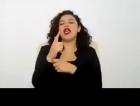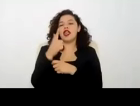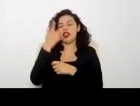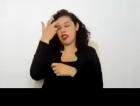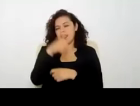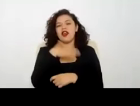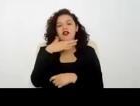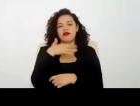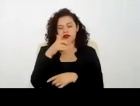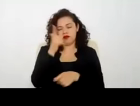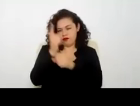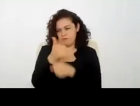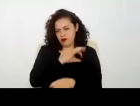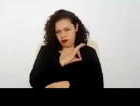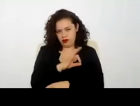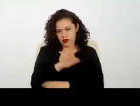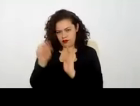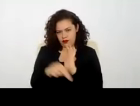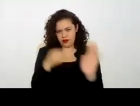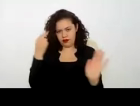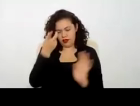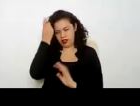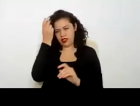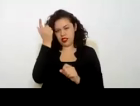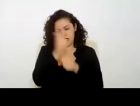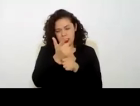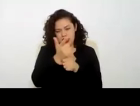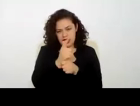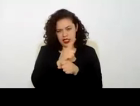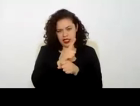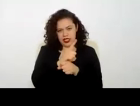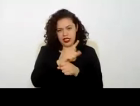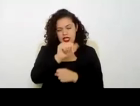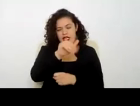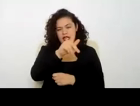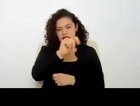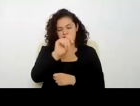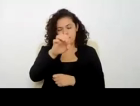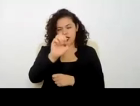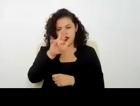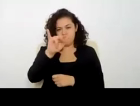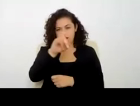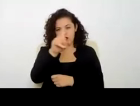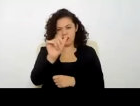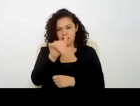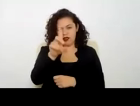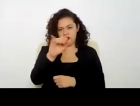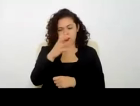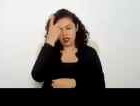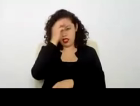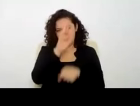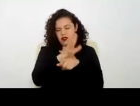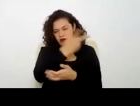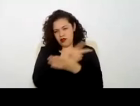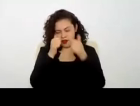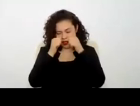de Procedencia Ilícita. Firma la licenciada Arlet Ruiz Mendoza, directora de Programas Esenciales de la Junta de Asistencia